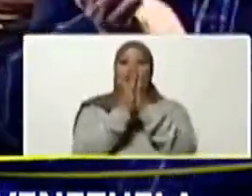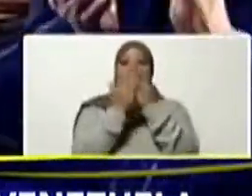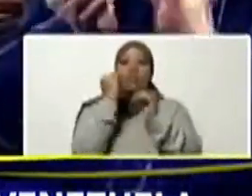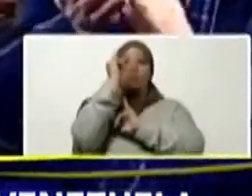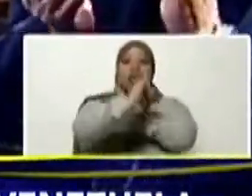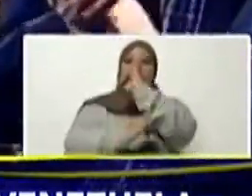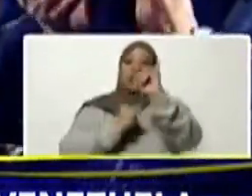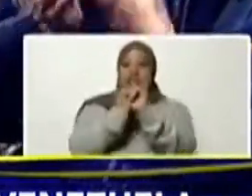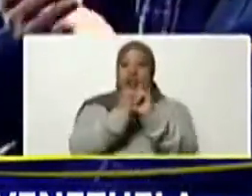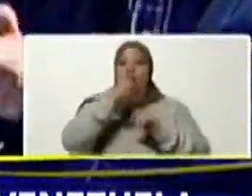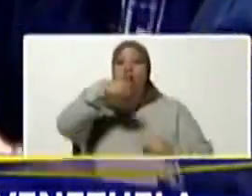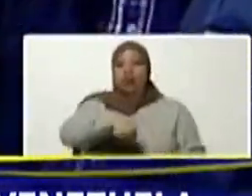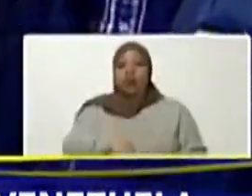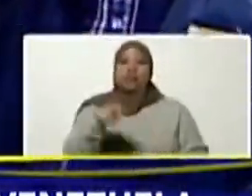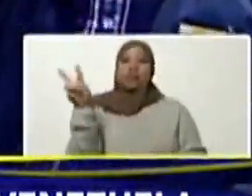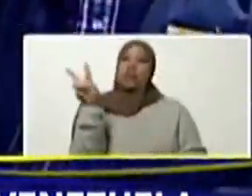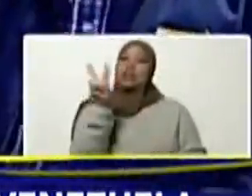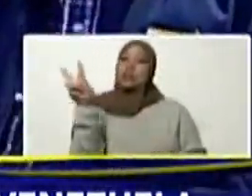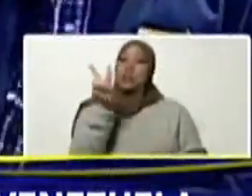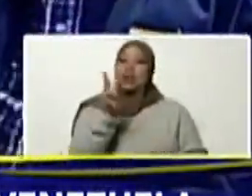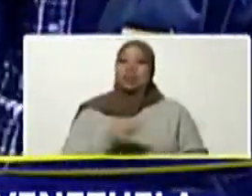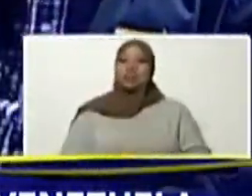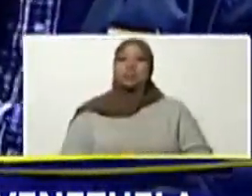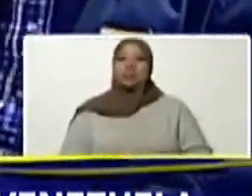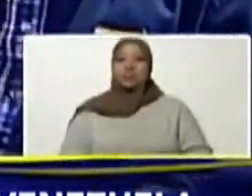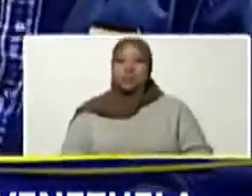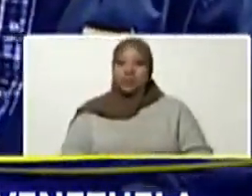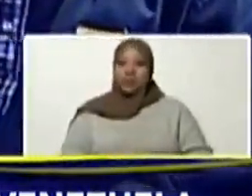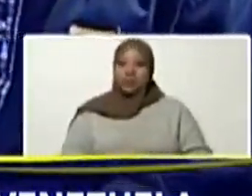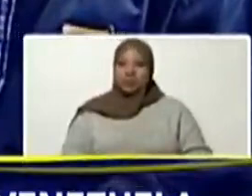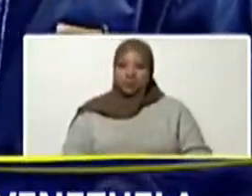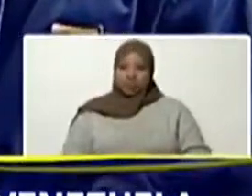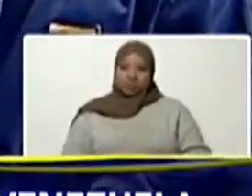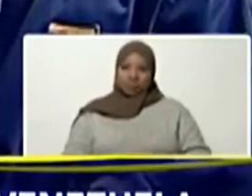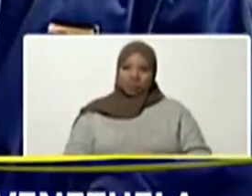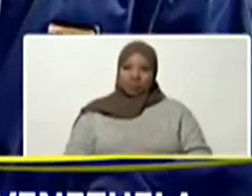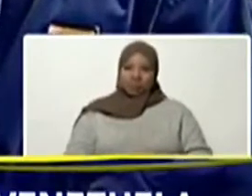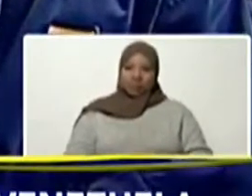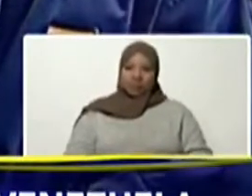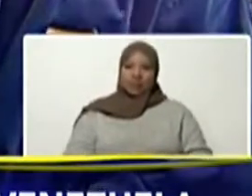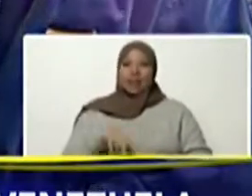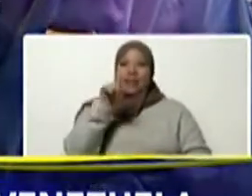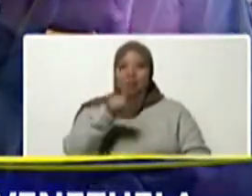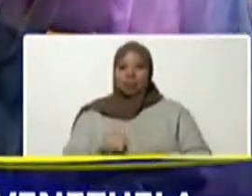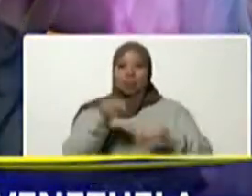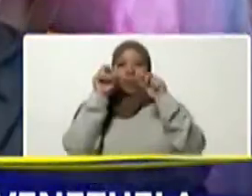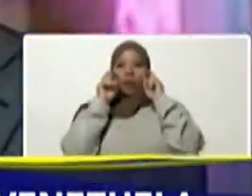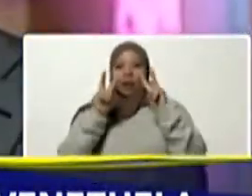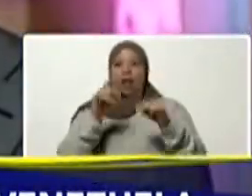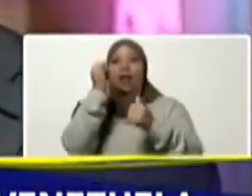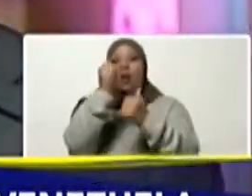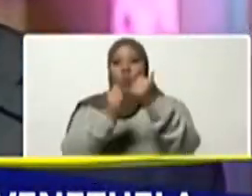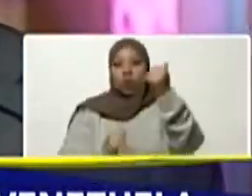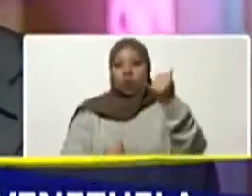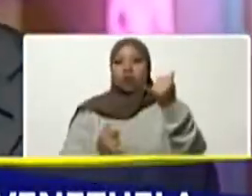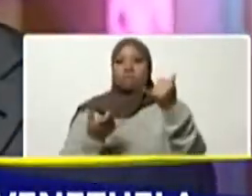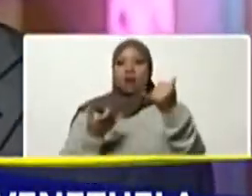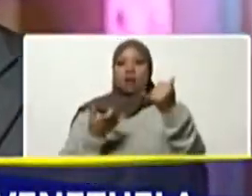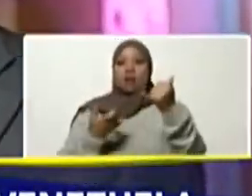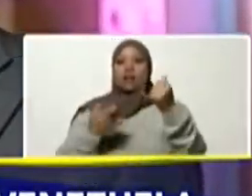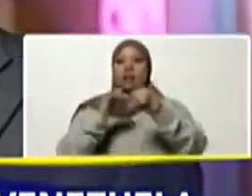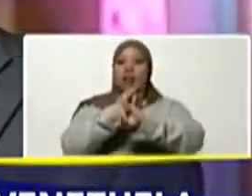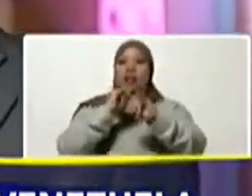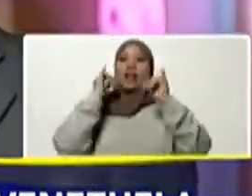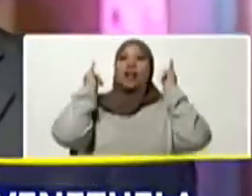Venezuela. Y hemos registrado que en las últimas ediciones de la